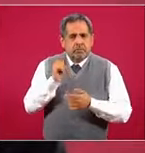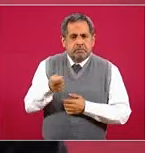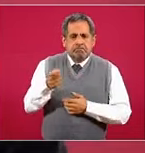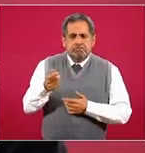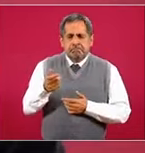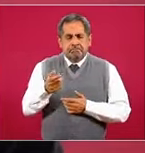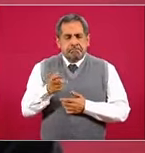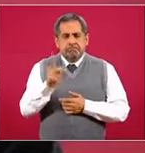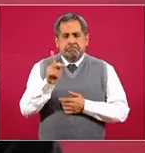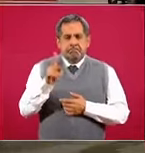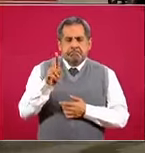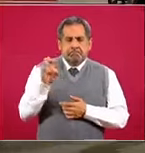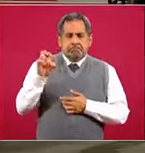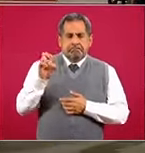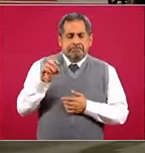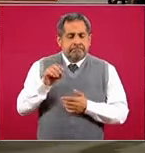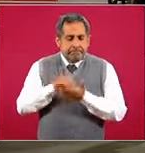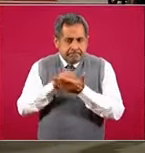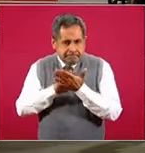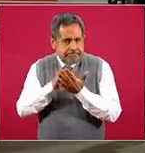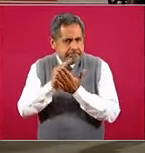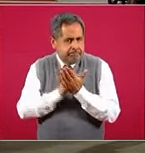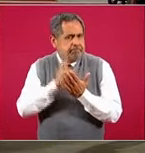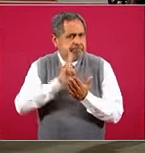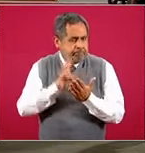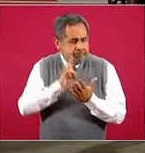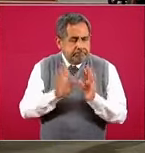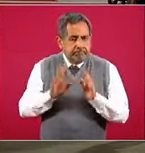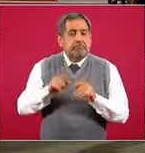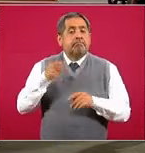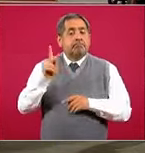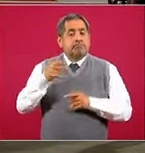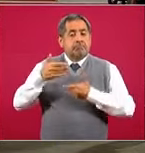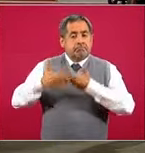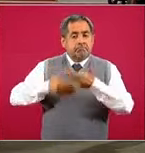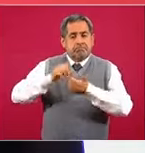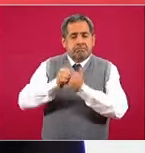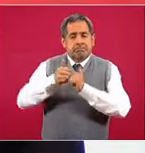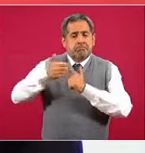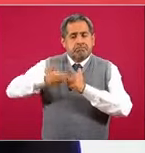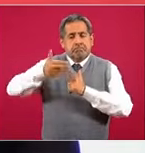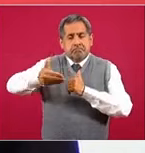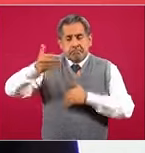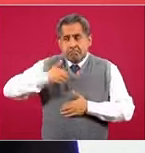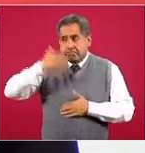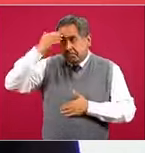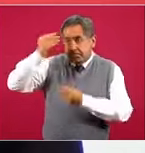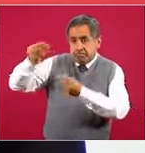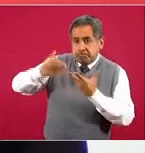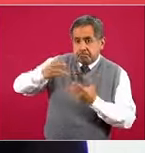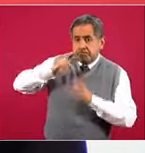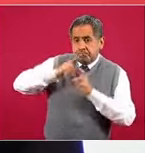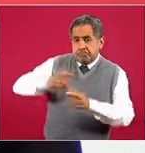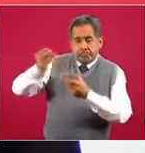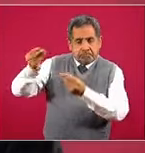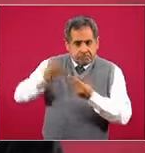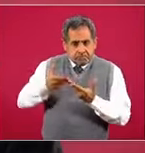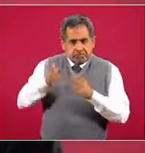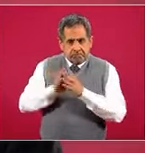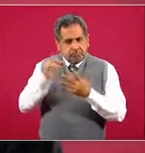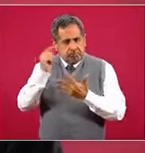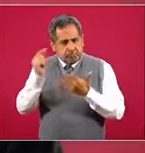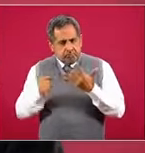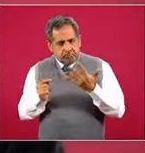datos preliminares porque así representan, pero en la medida que vayamos, lógicamente, conociendo a fondo los resultados, sobre todo cuando estos